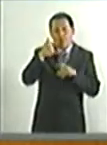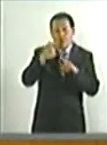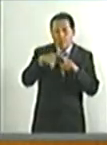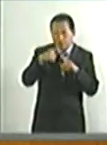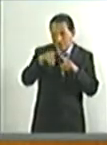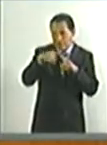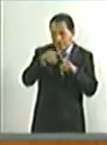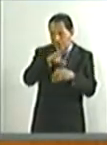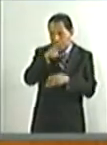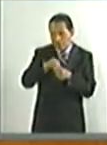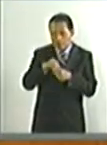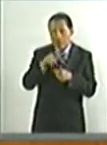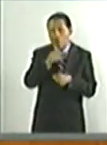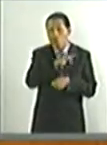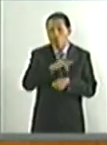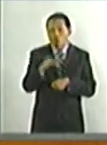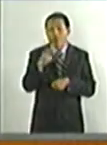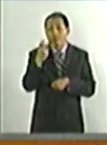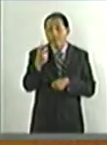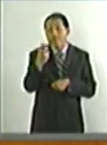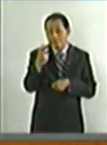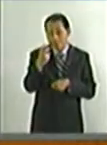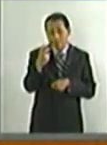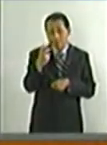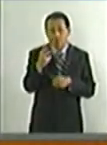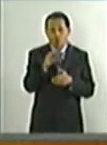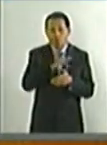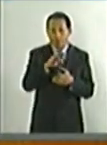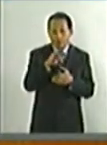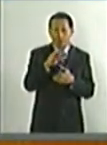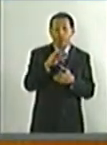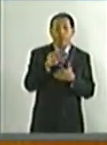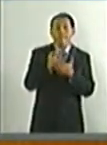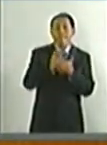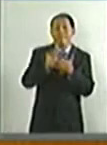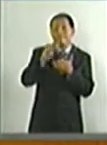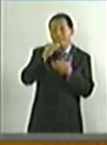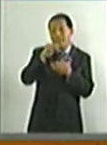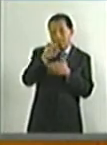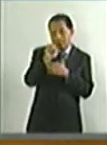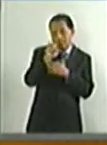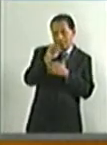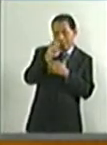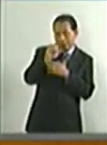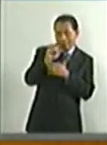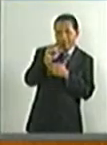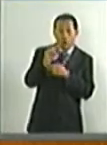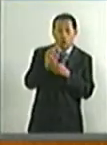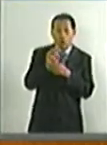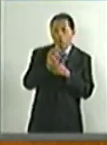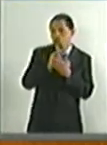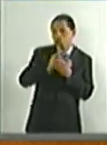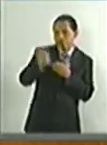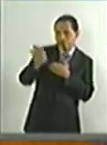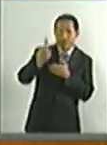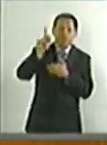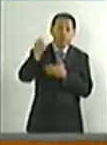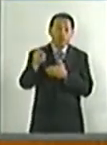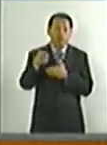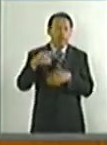envíen a través de SMS o de mensajería instantánea, antes de contestar una